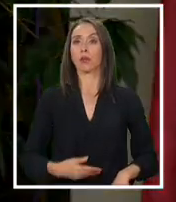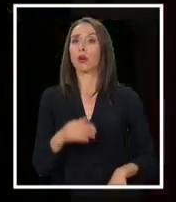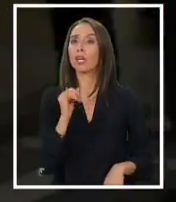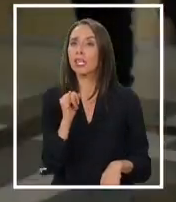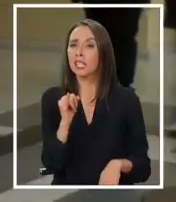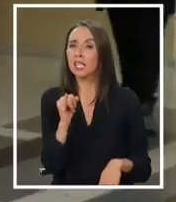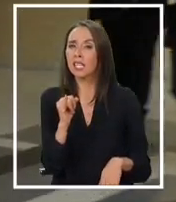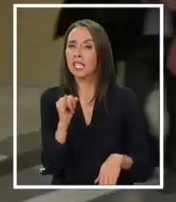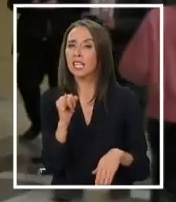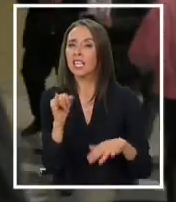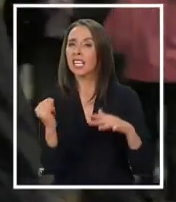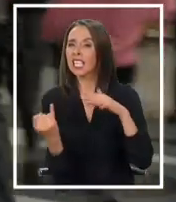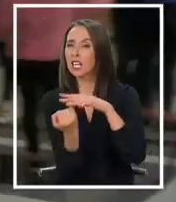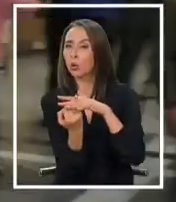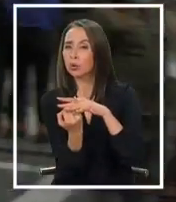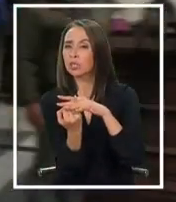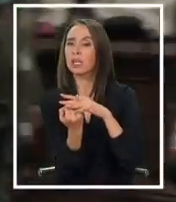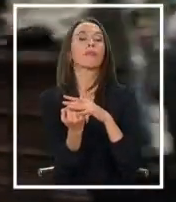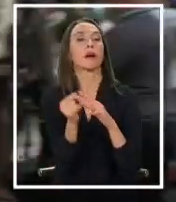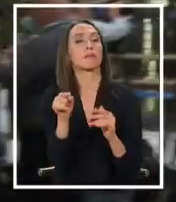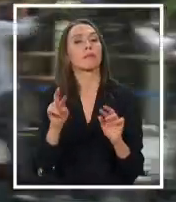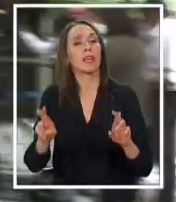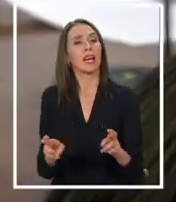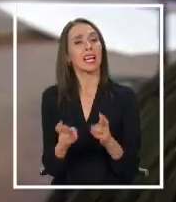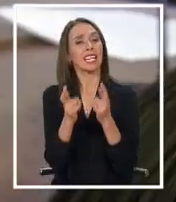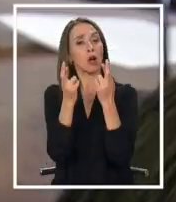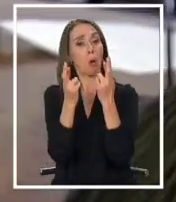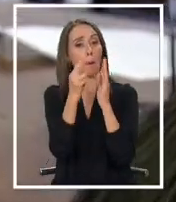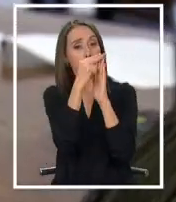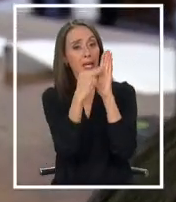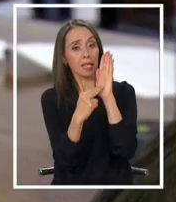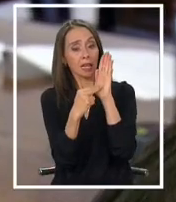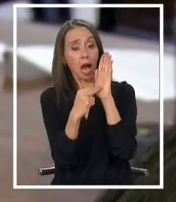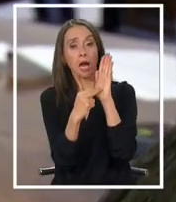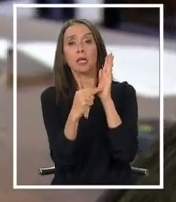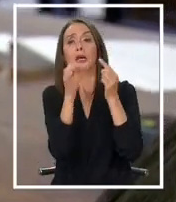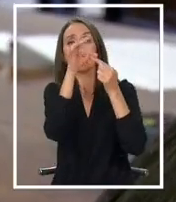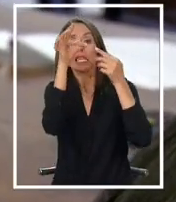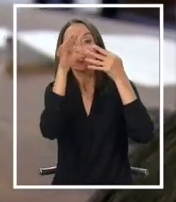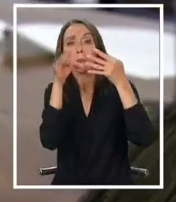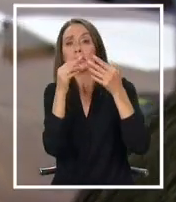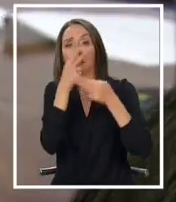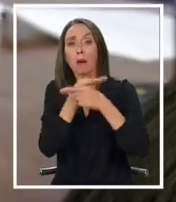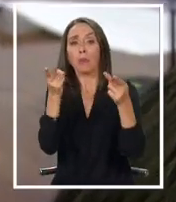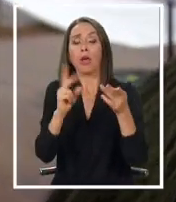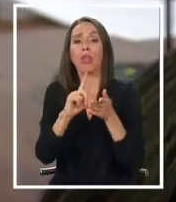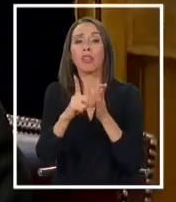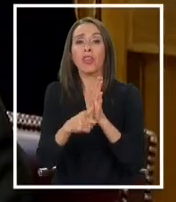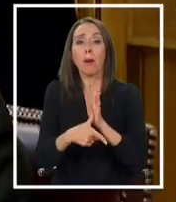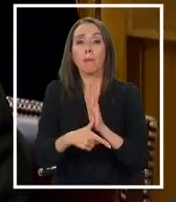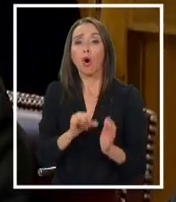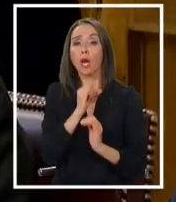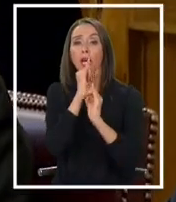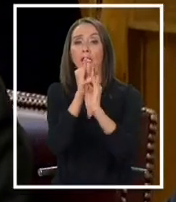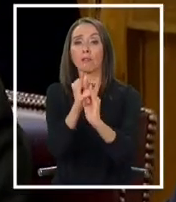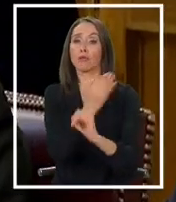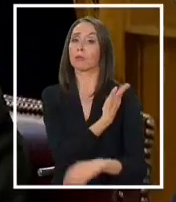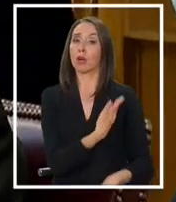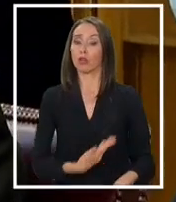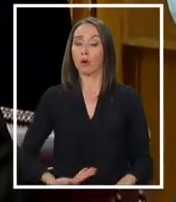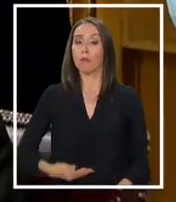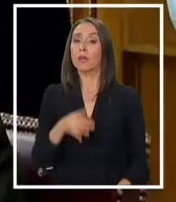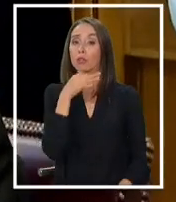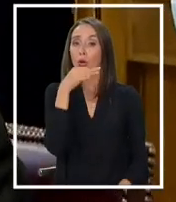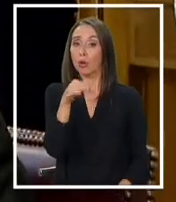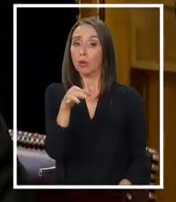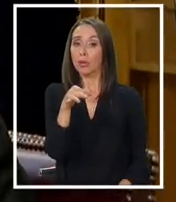inclusiva. Un plan de recuperación del que solo se han conocido los ejes principales. Una demora en la información que desde el gobierno